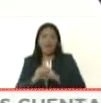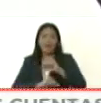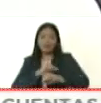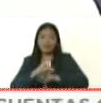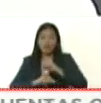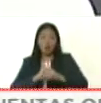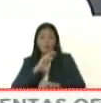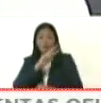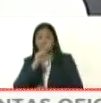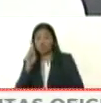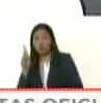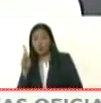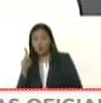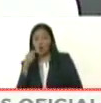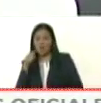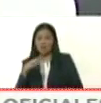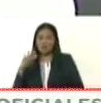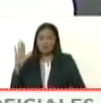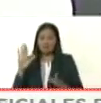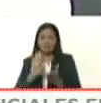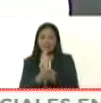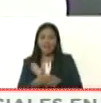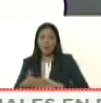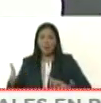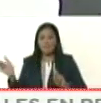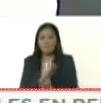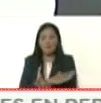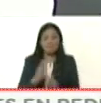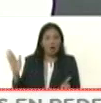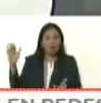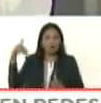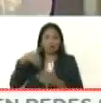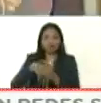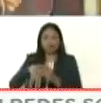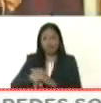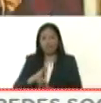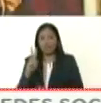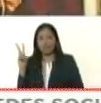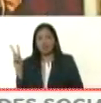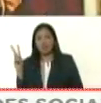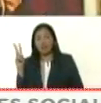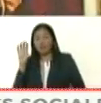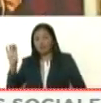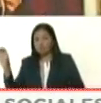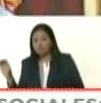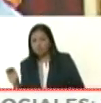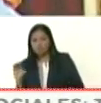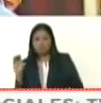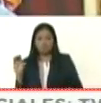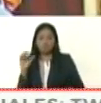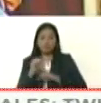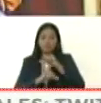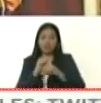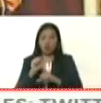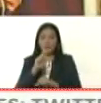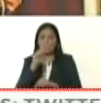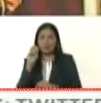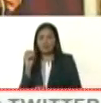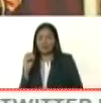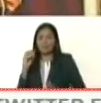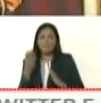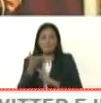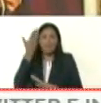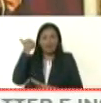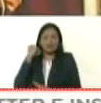se acabó el tiempo de los golpes de Estado, de las intervenciones. del siglo XX, ya vetusto pasado, se acabó